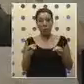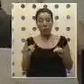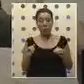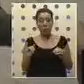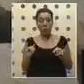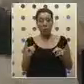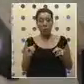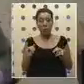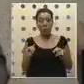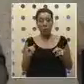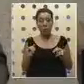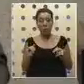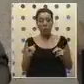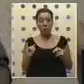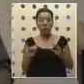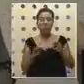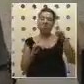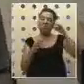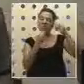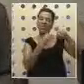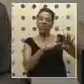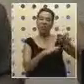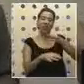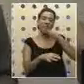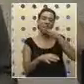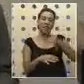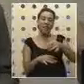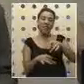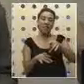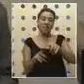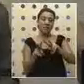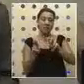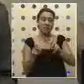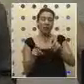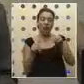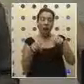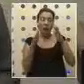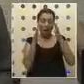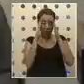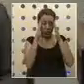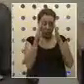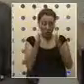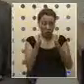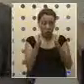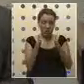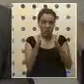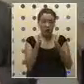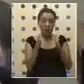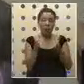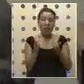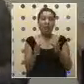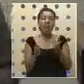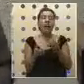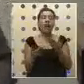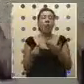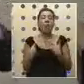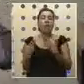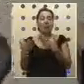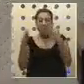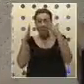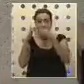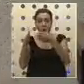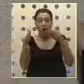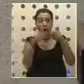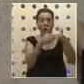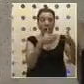UDI haya declinado de plantear esa objeción y se haya concentrado en la objeción de la focalización. Y